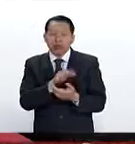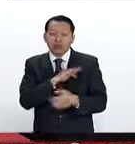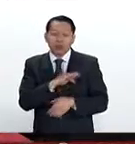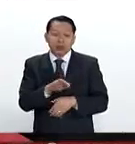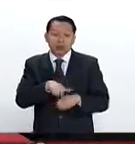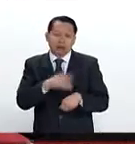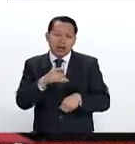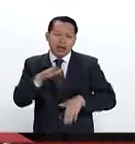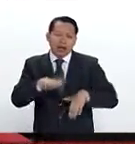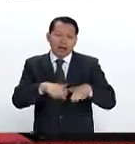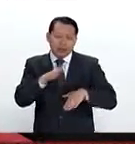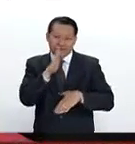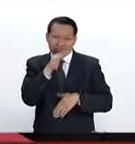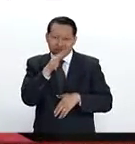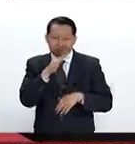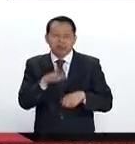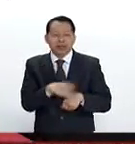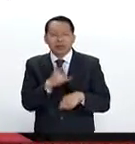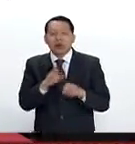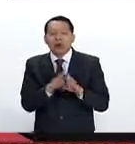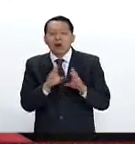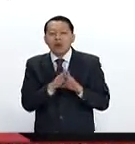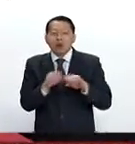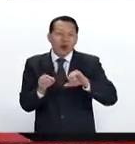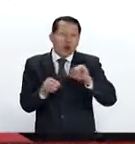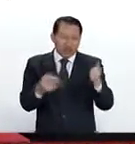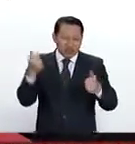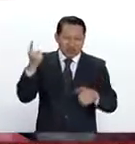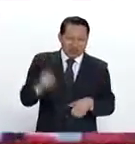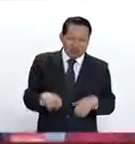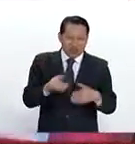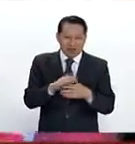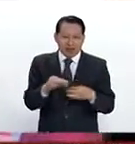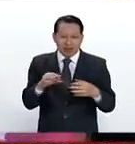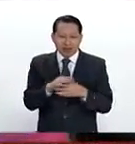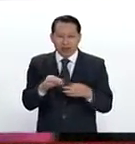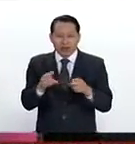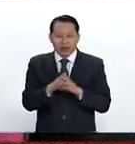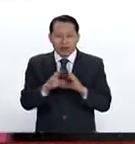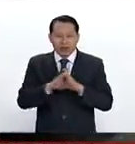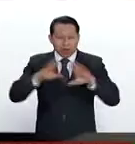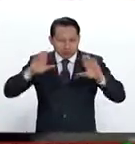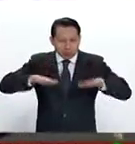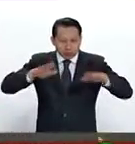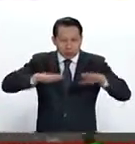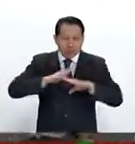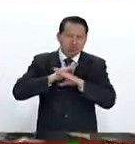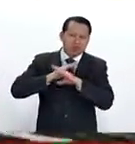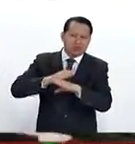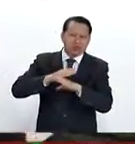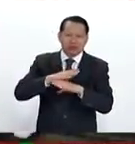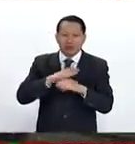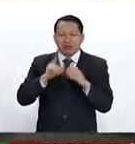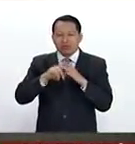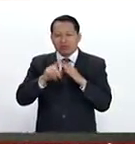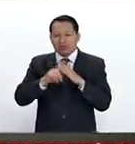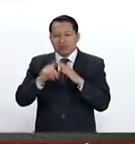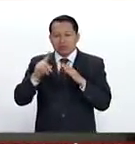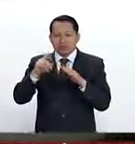que en algunos casos, como el de la otra orden ejecutiva que ha sido llamada como veto musulmán, donde restringen la inmigración